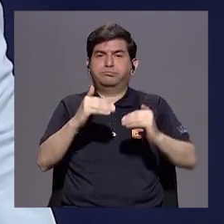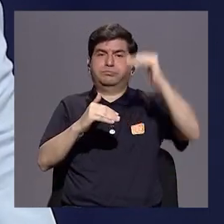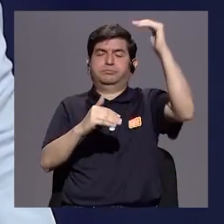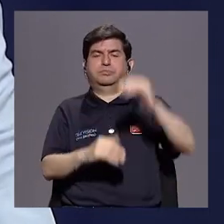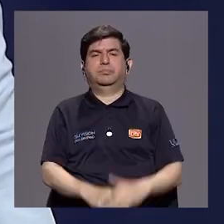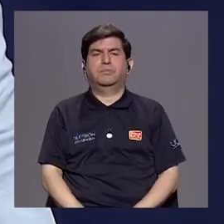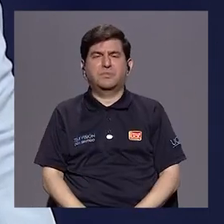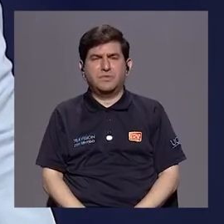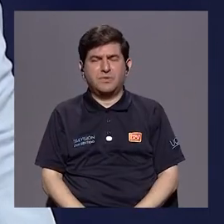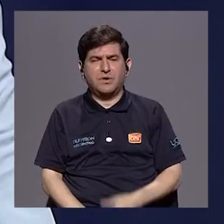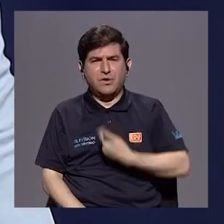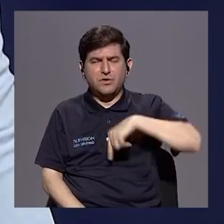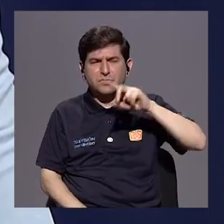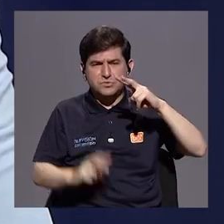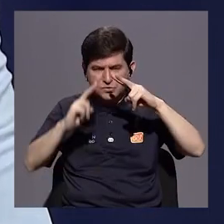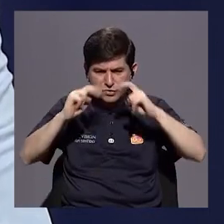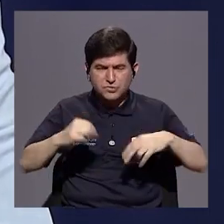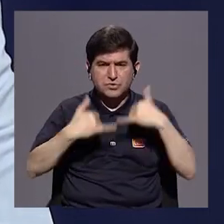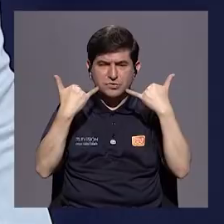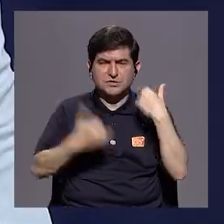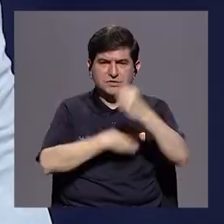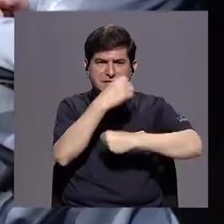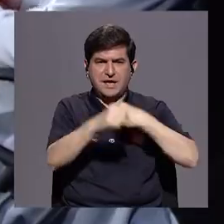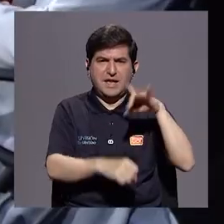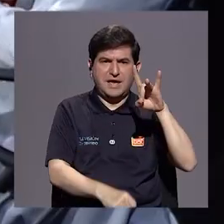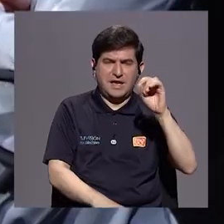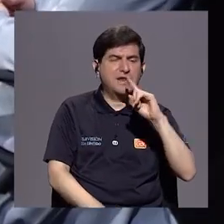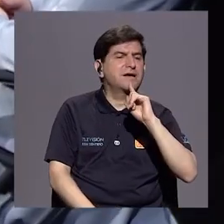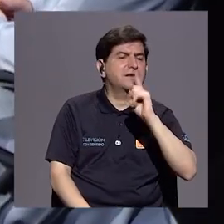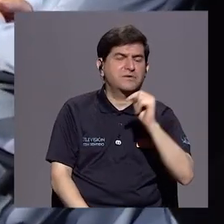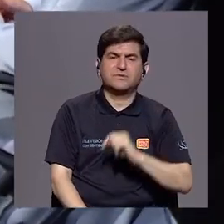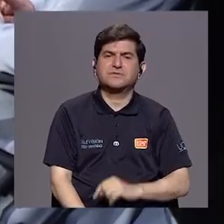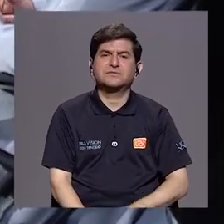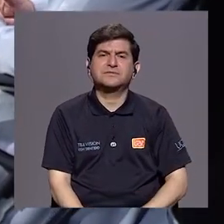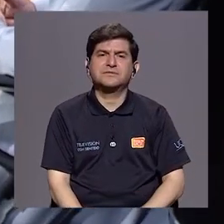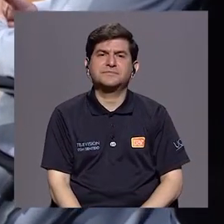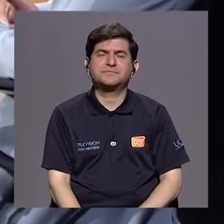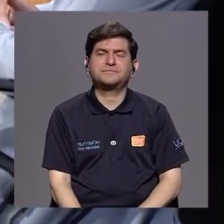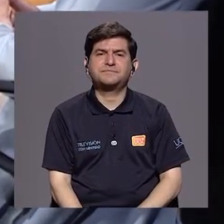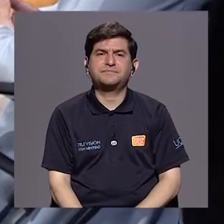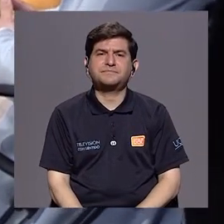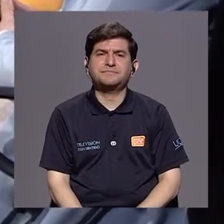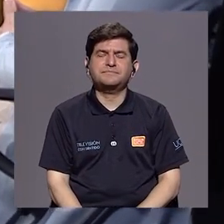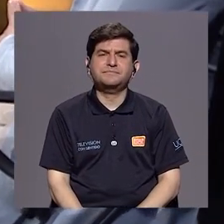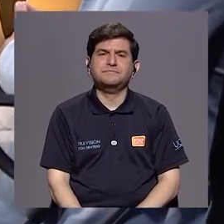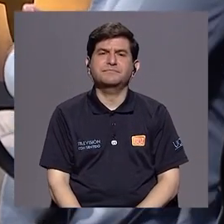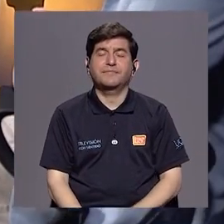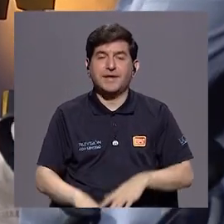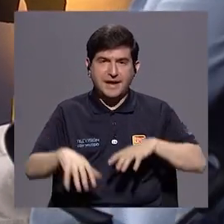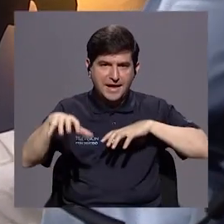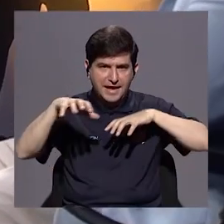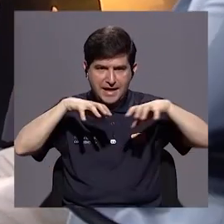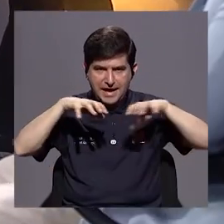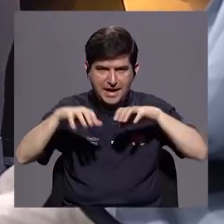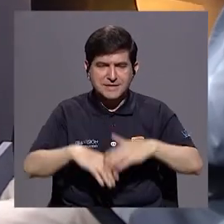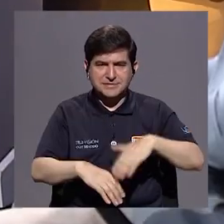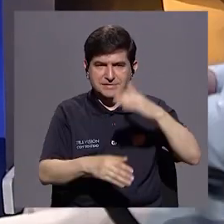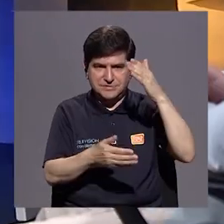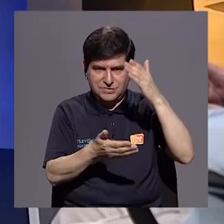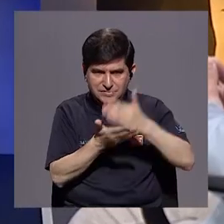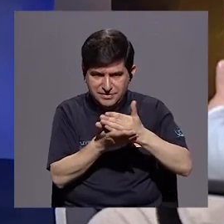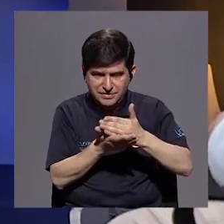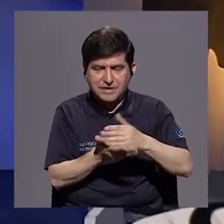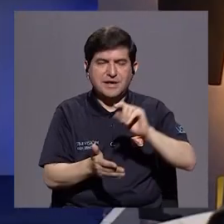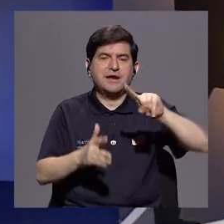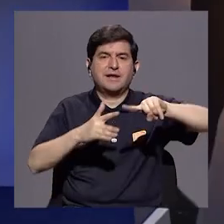alta eso lo analizábamos de los años 80 diciendo que la acción de detenerse